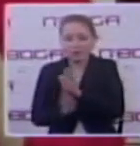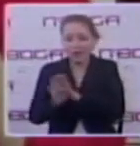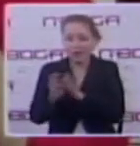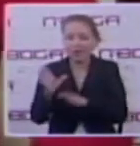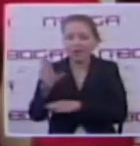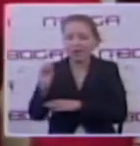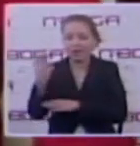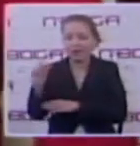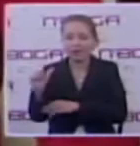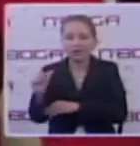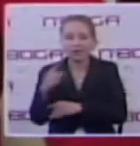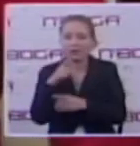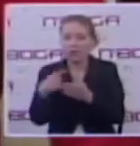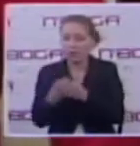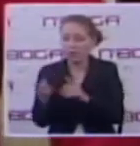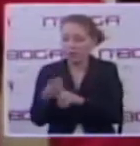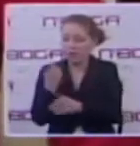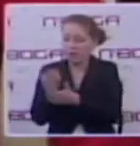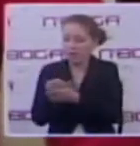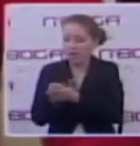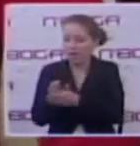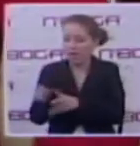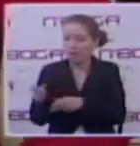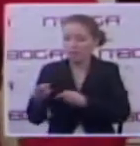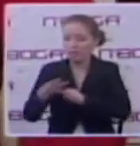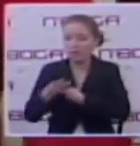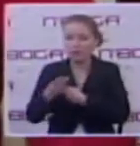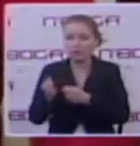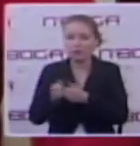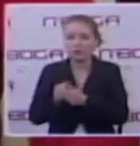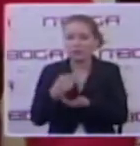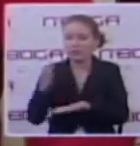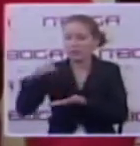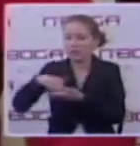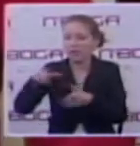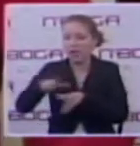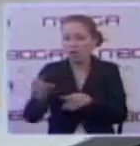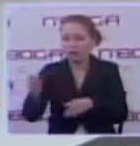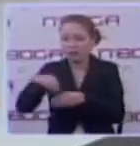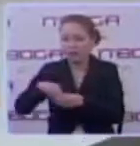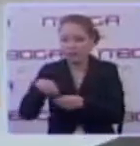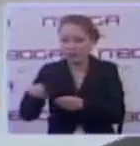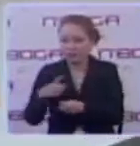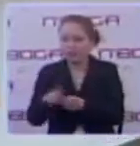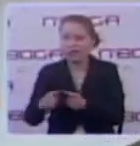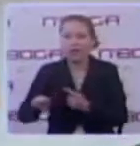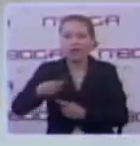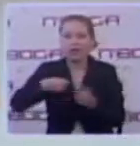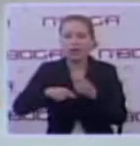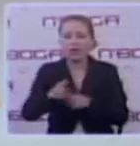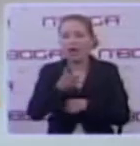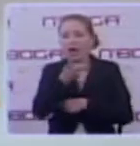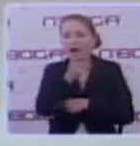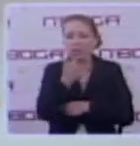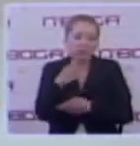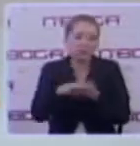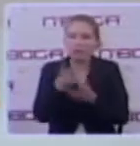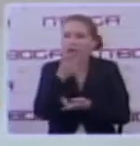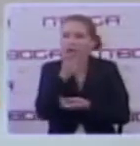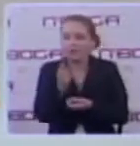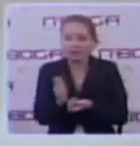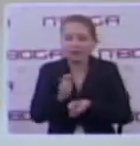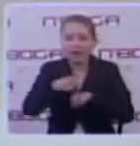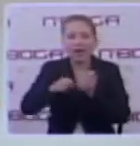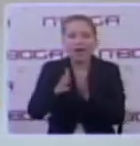son emprendimientos que compran el cacao a los productores a través de un centro de acopio. Y ellos le transforman en licor de cacao, por ejemplo, que a su